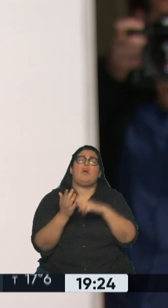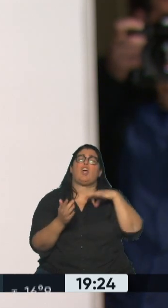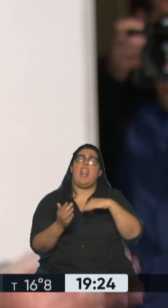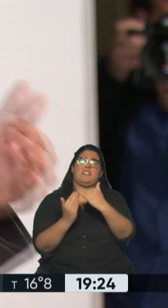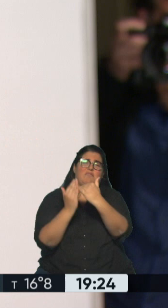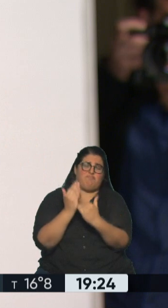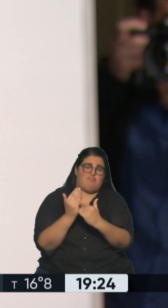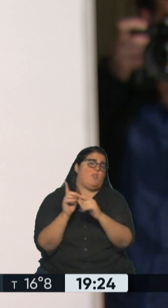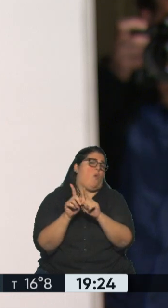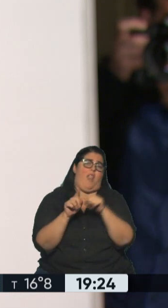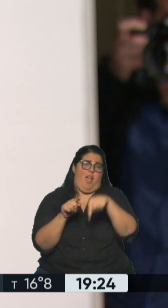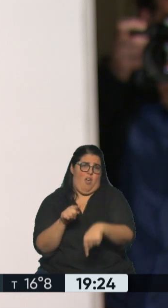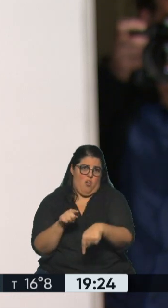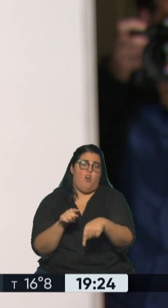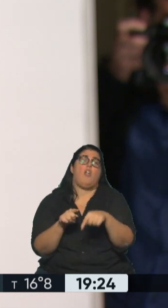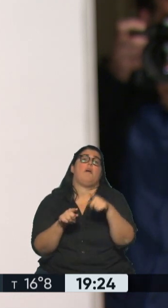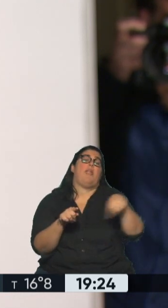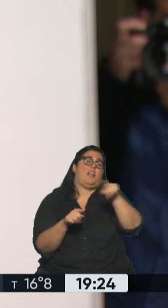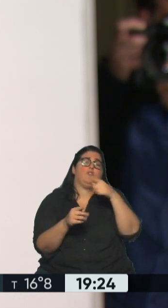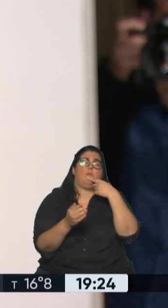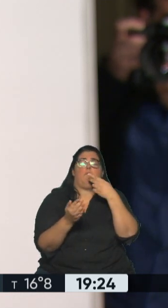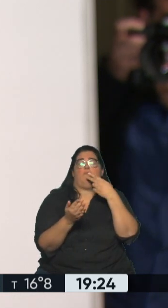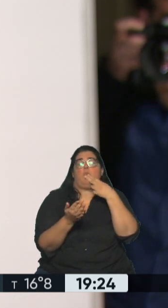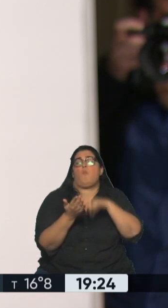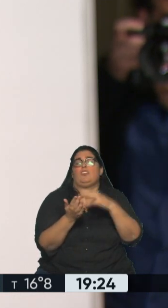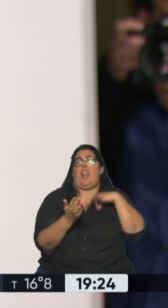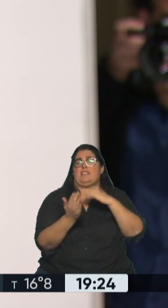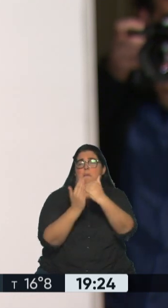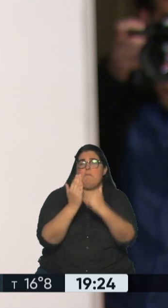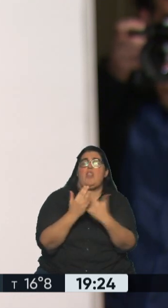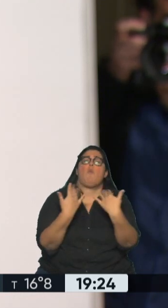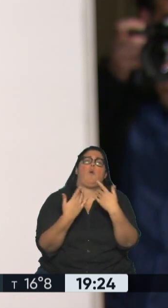ganancias para que paguen menos impuesto a las ganancias y para que defiendan el poder de compra de su salario.